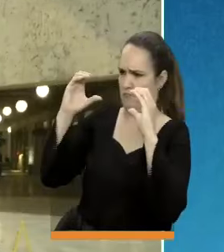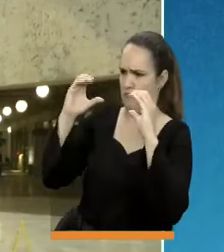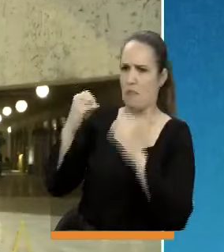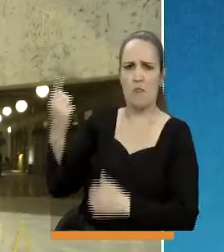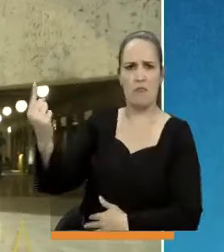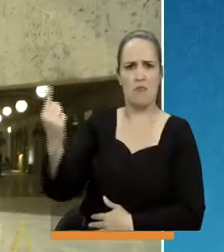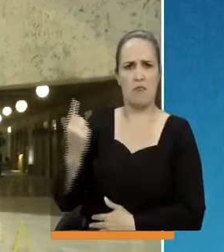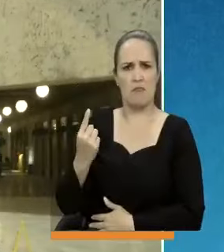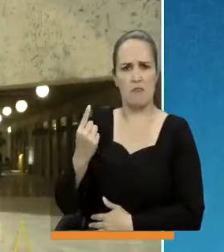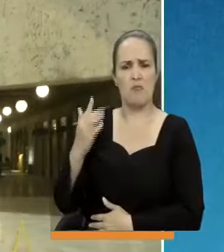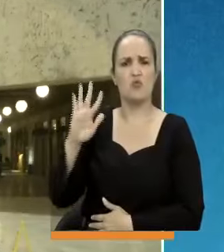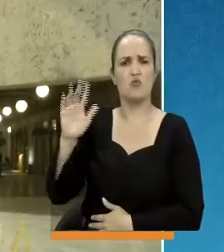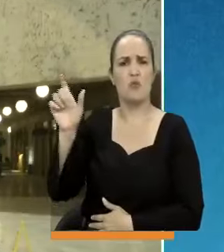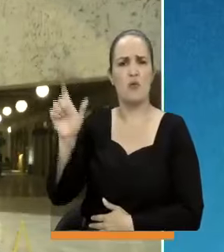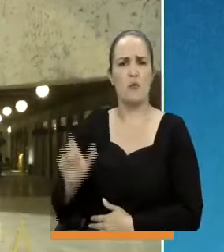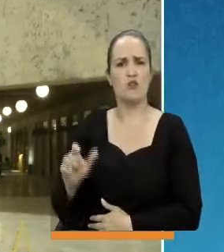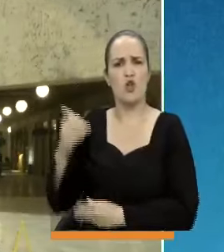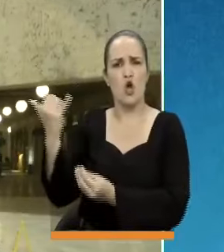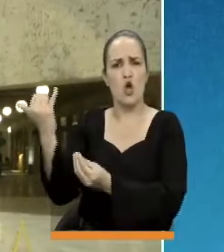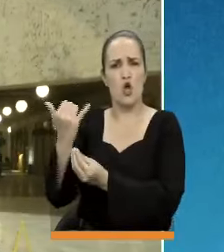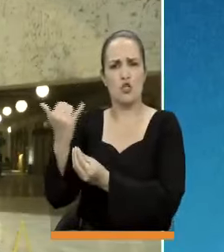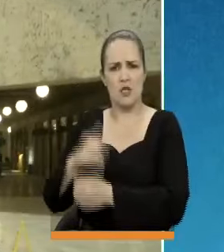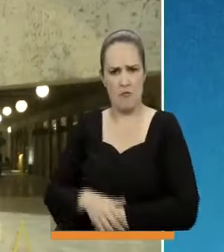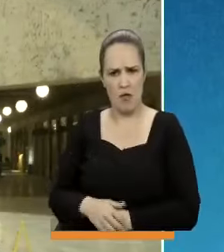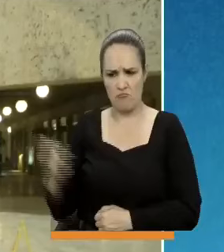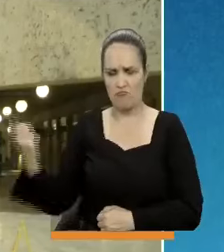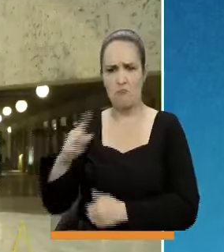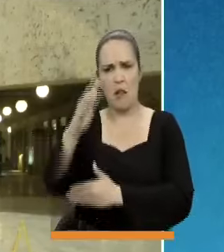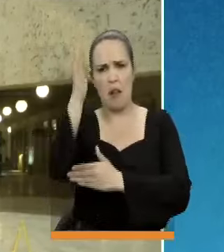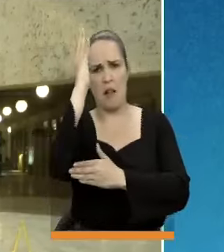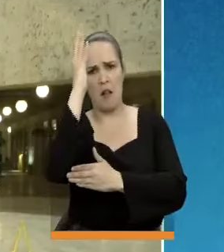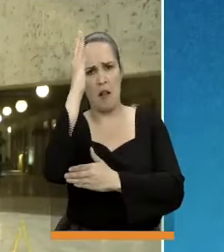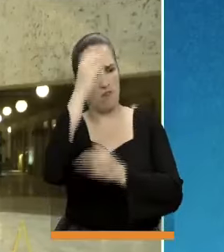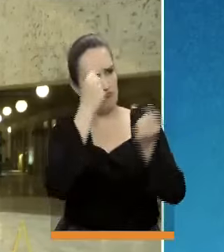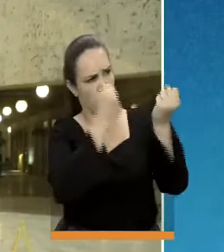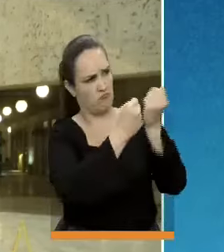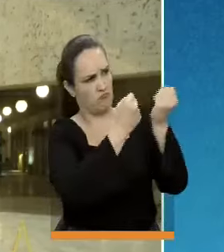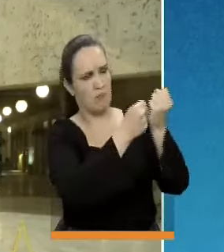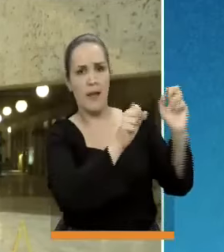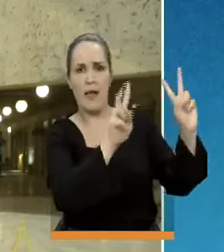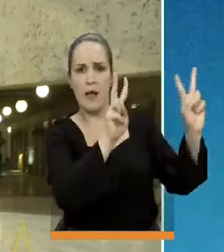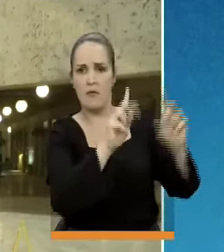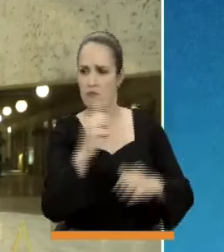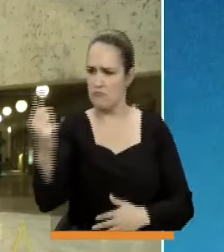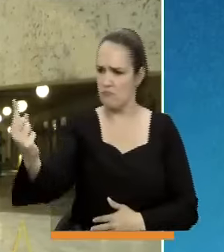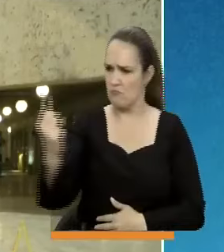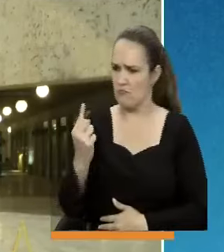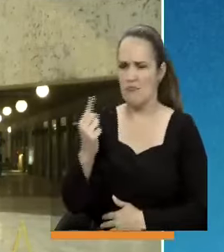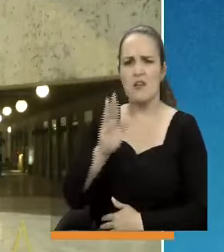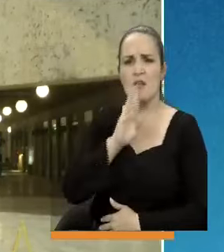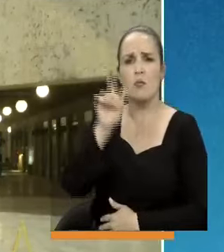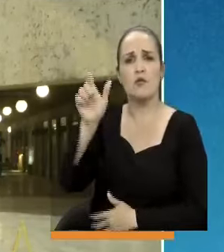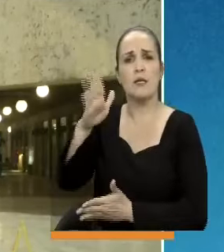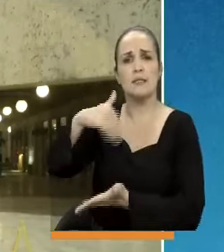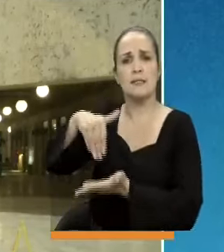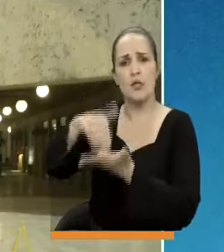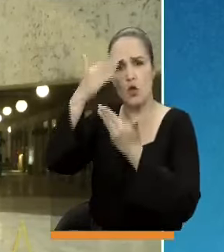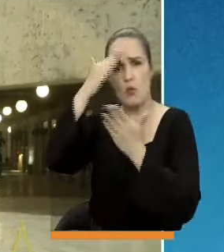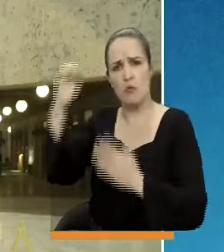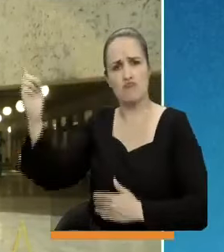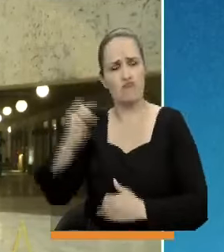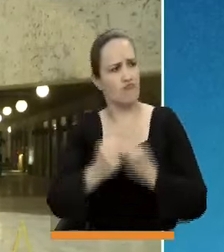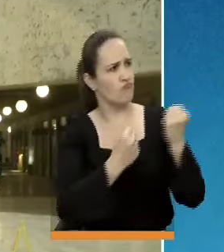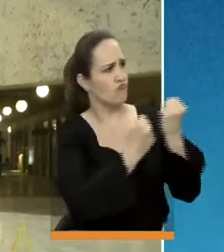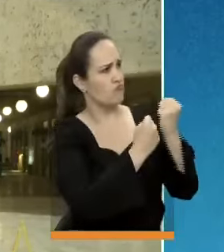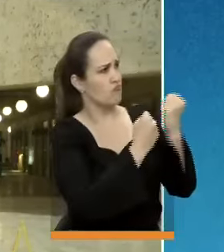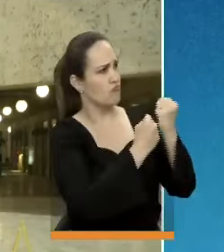y del Centro Democrático, que hicieron intervenciones a favor de la reelección de César Gaviria como director del partido, mientras que